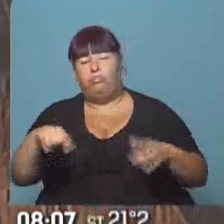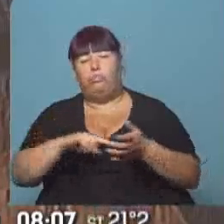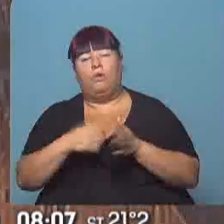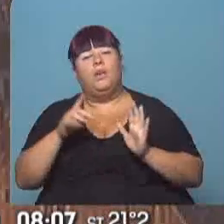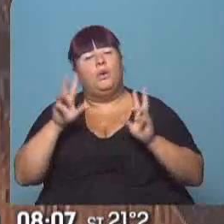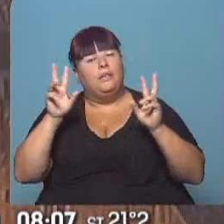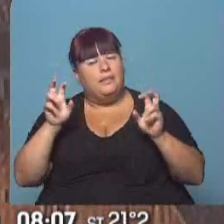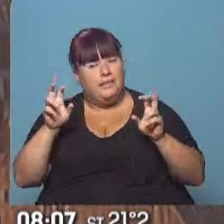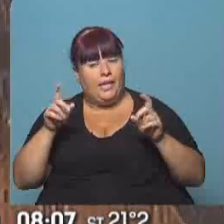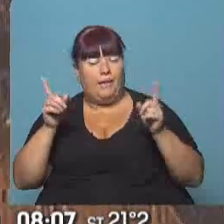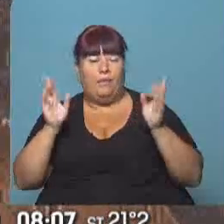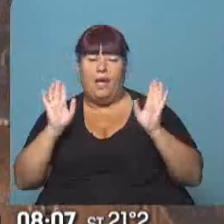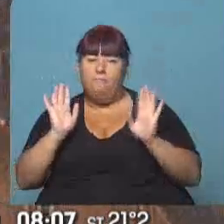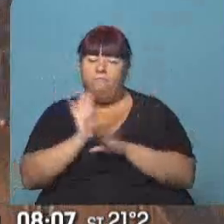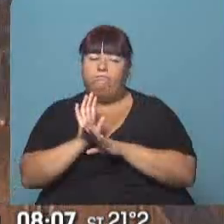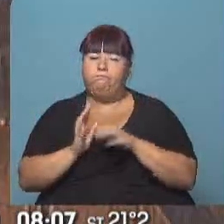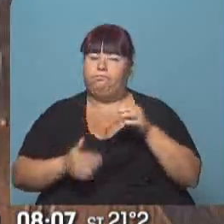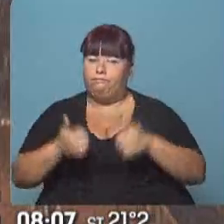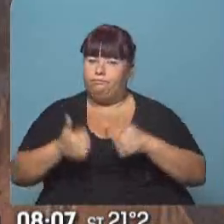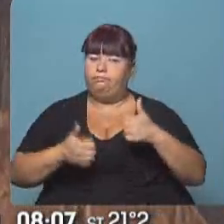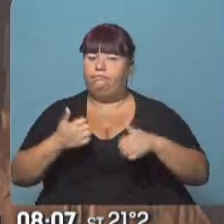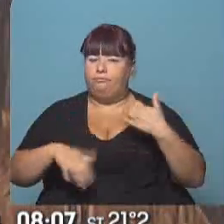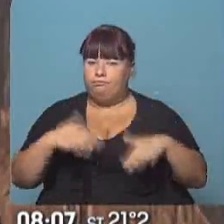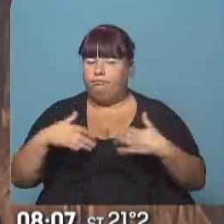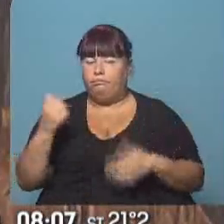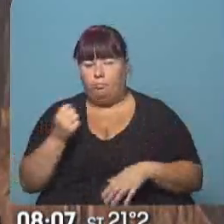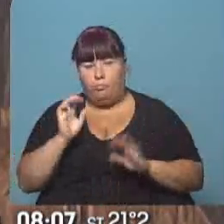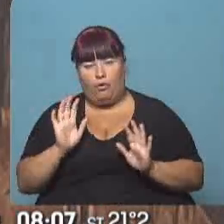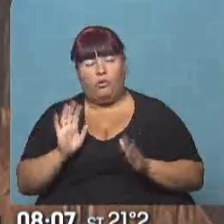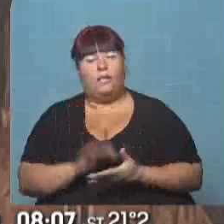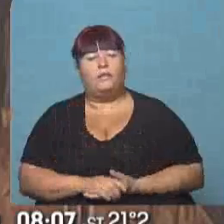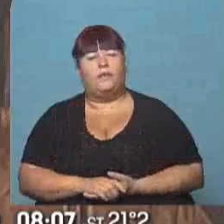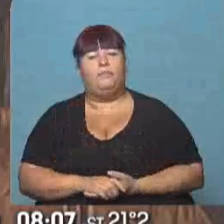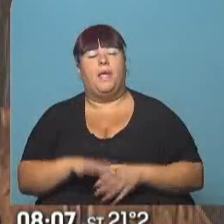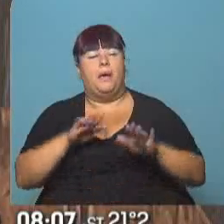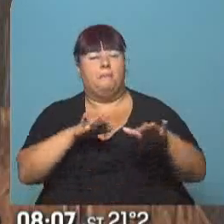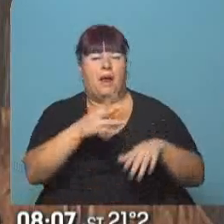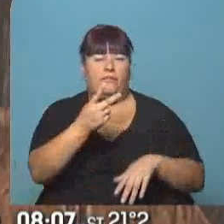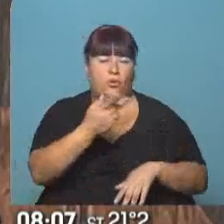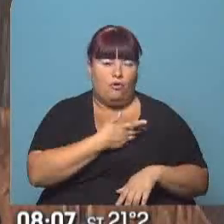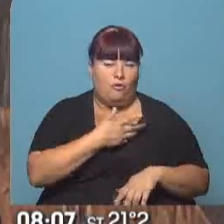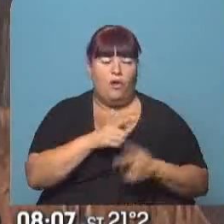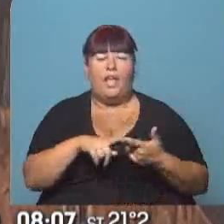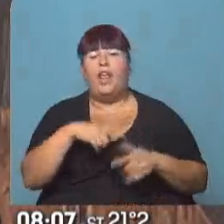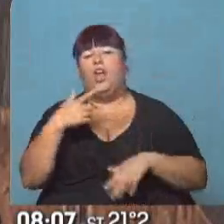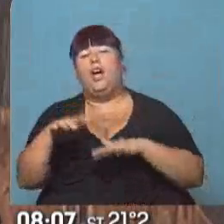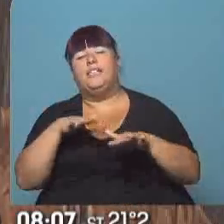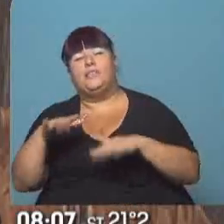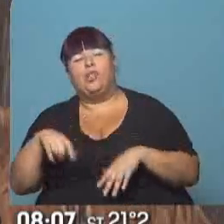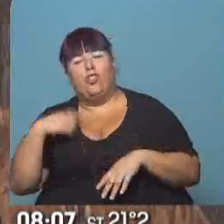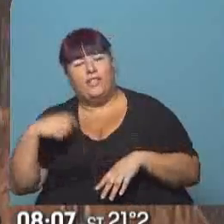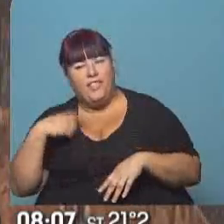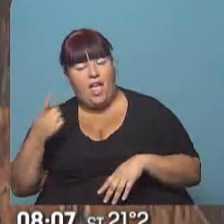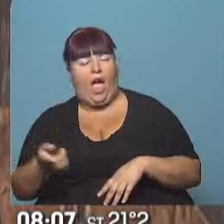un tema que viene siendo una pulseada realmente importante en la marcha del 21 la situación sindical